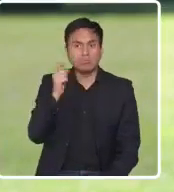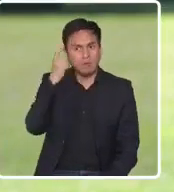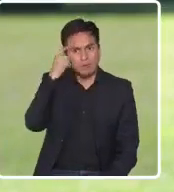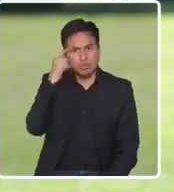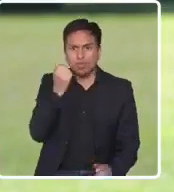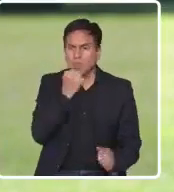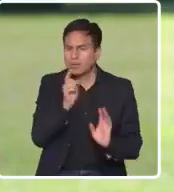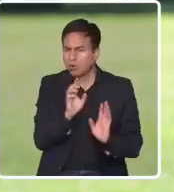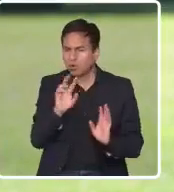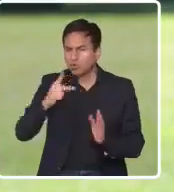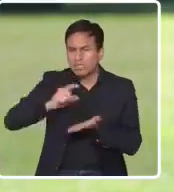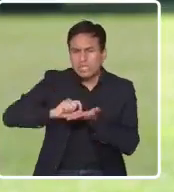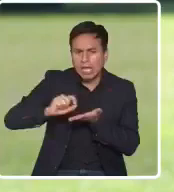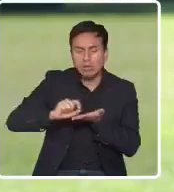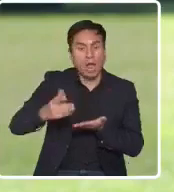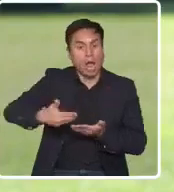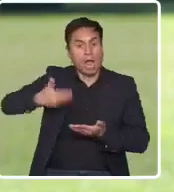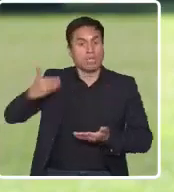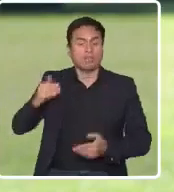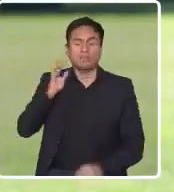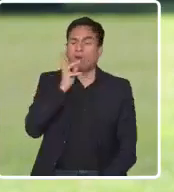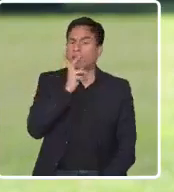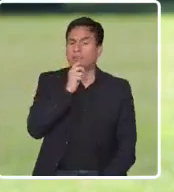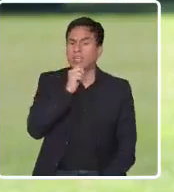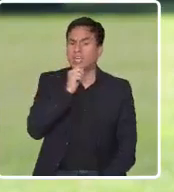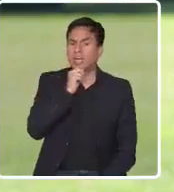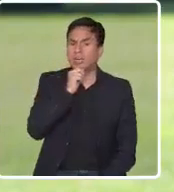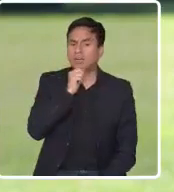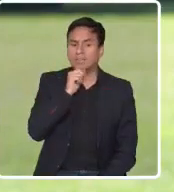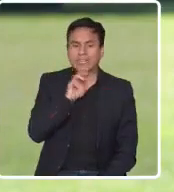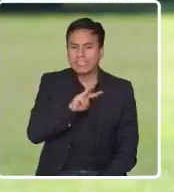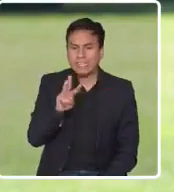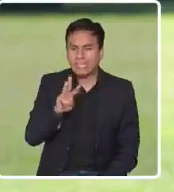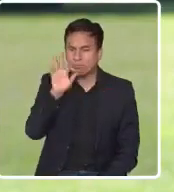equivoco, subsecretario, no tenían.